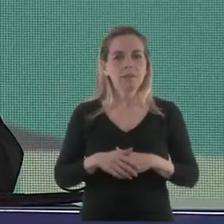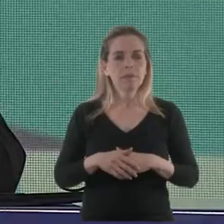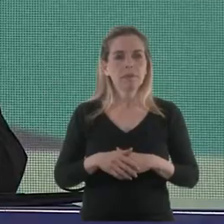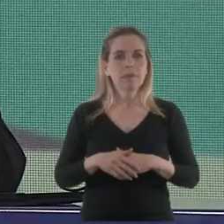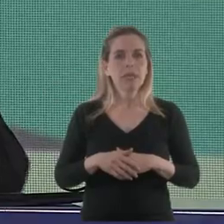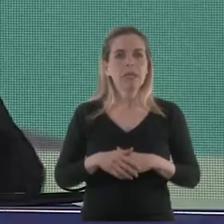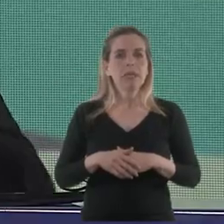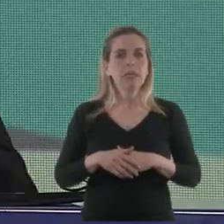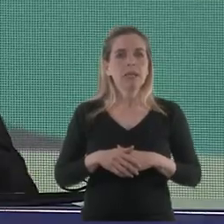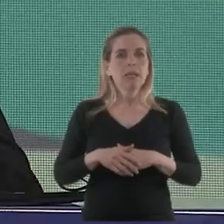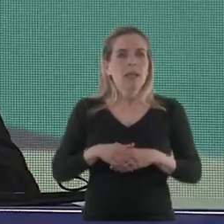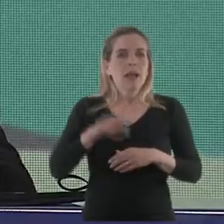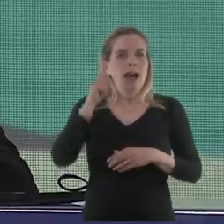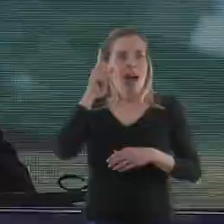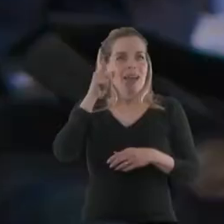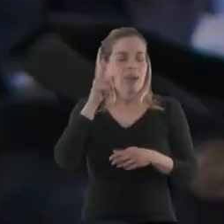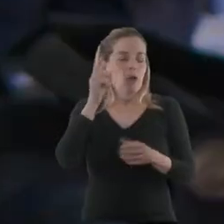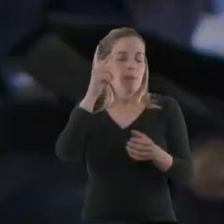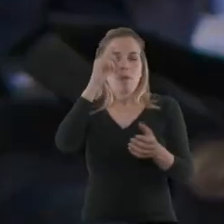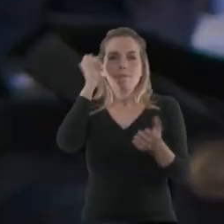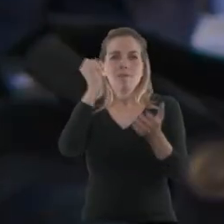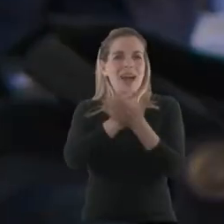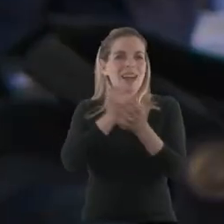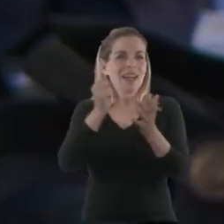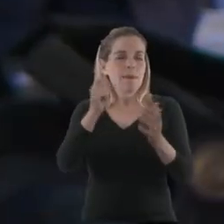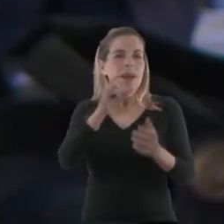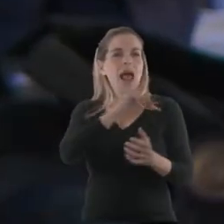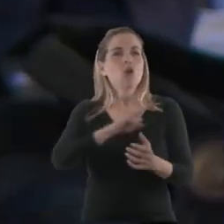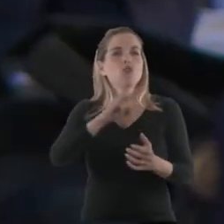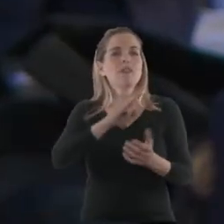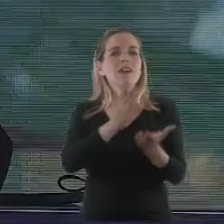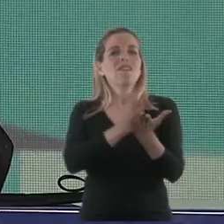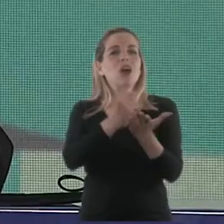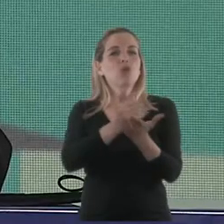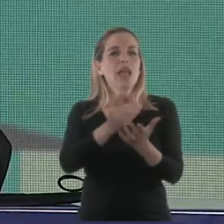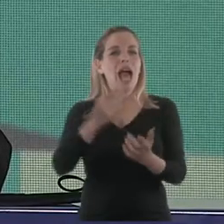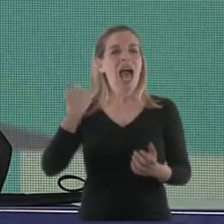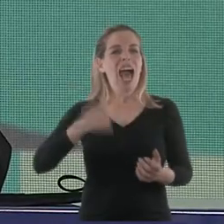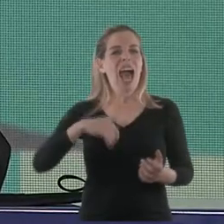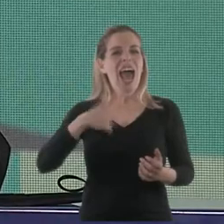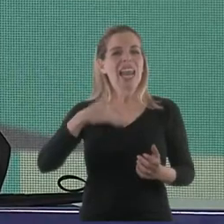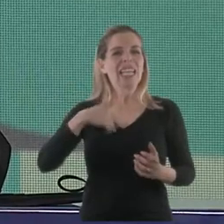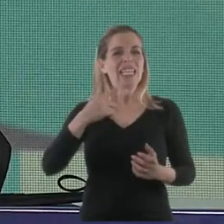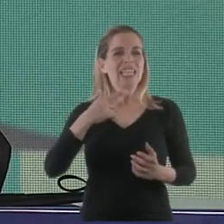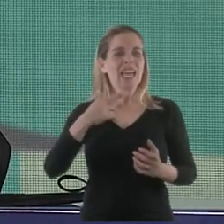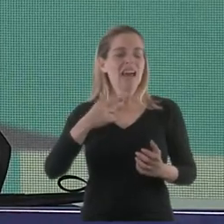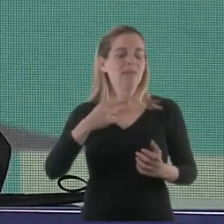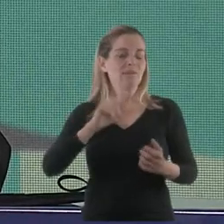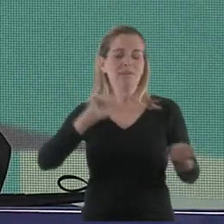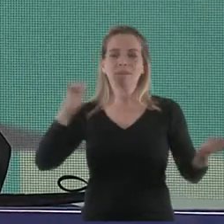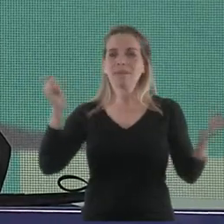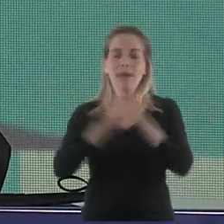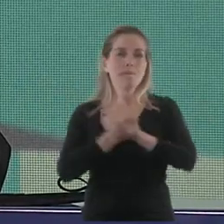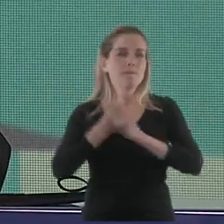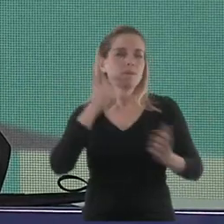Ese fue un derrotero que marcó a la Universidad Argentina de un modo categórico.